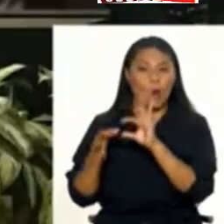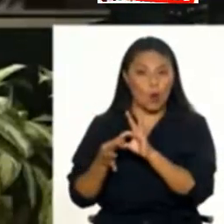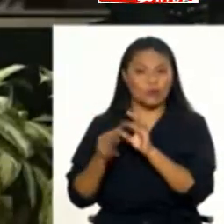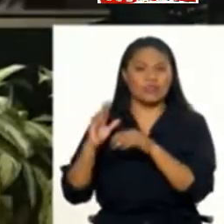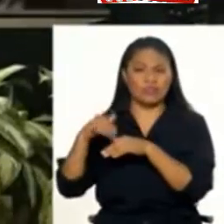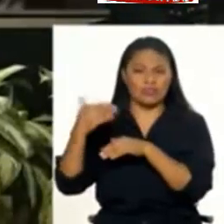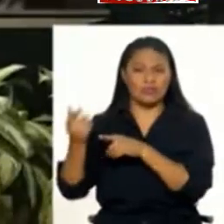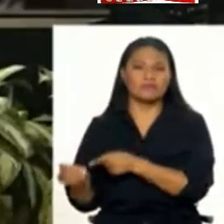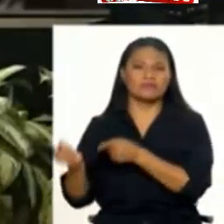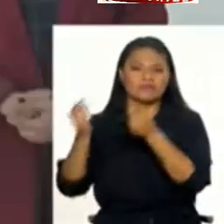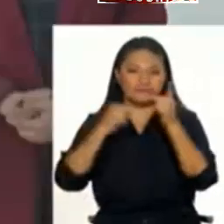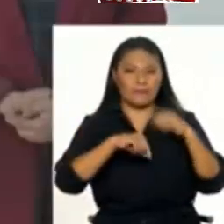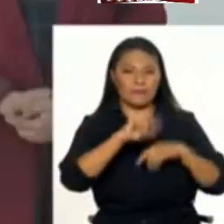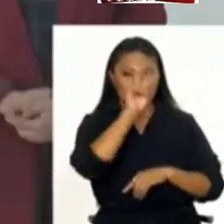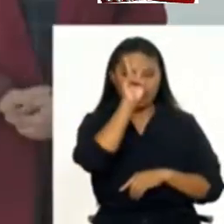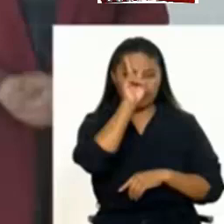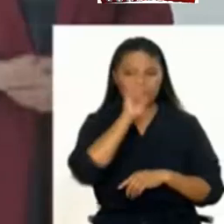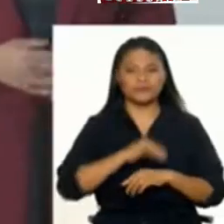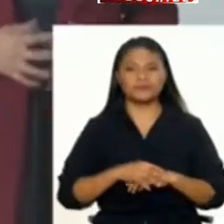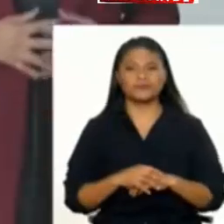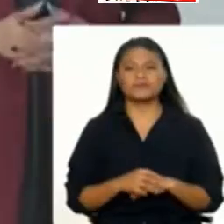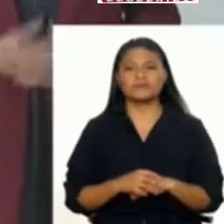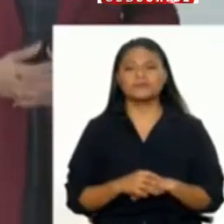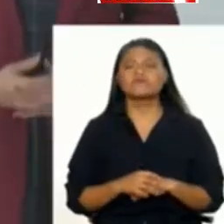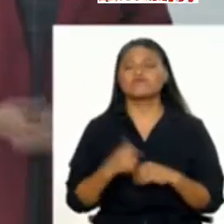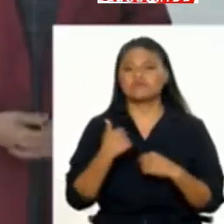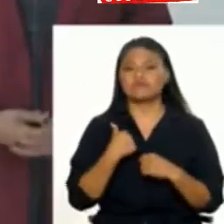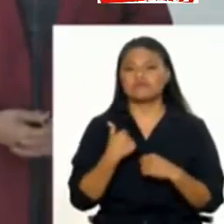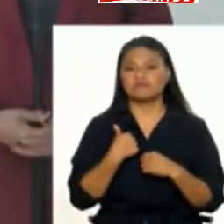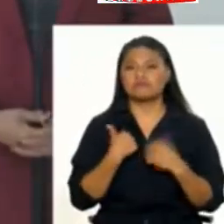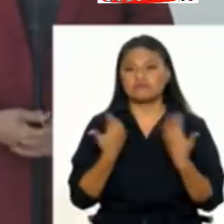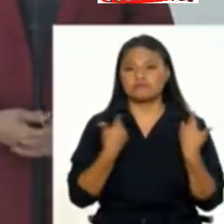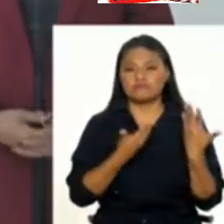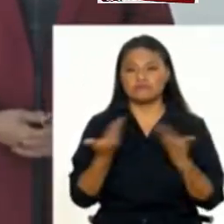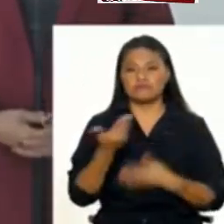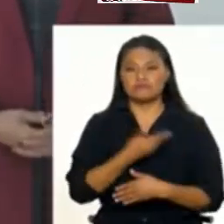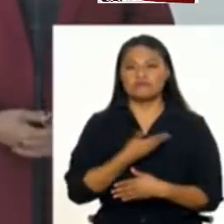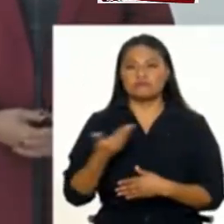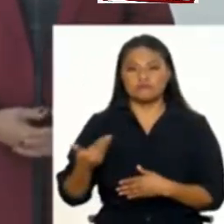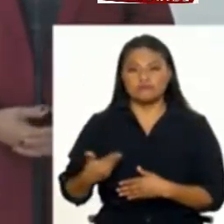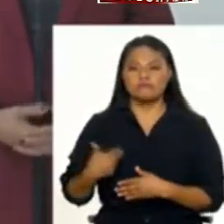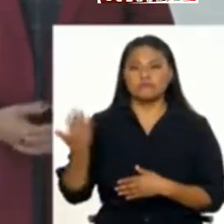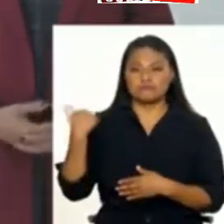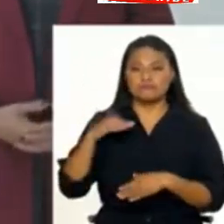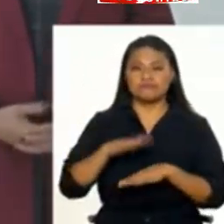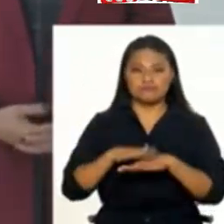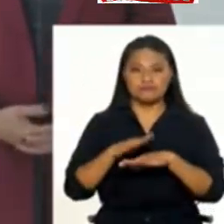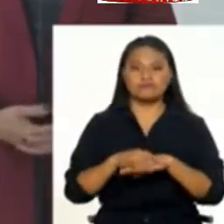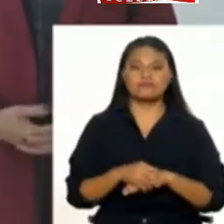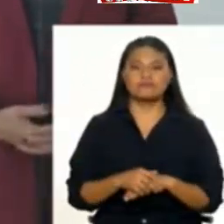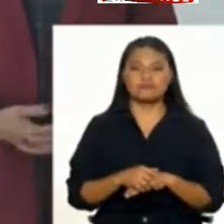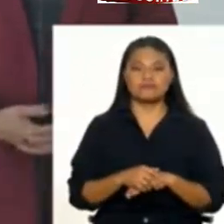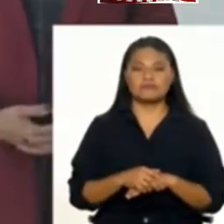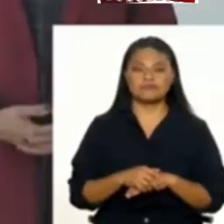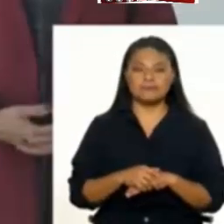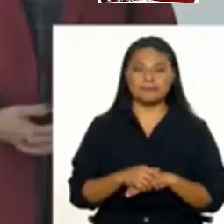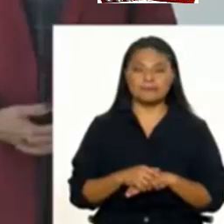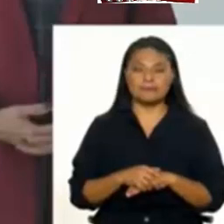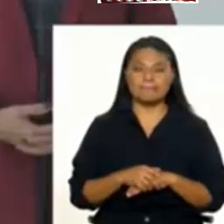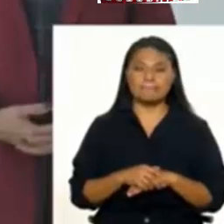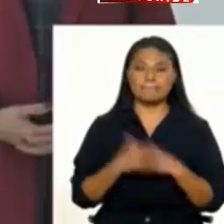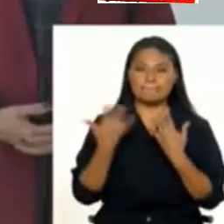será transferida al Perú. Vamos a ejercer la presidencia pro tempore